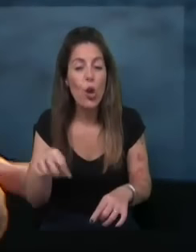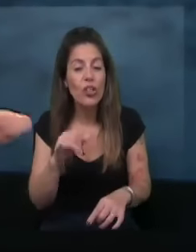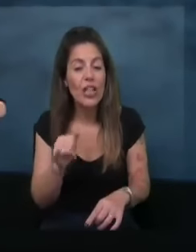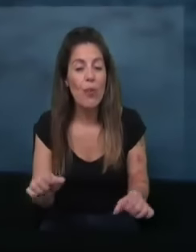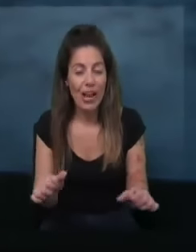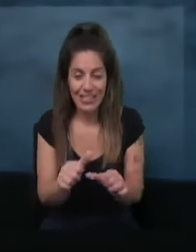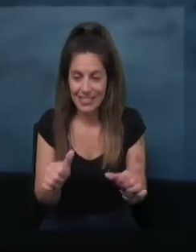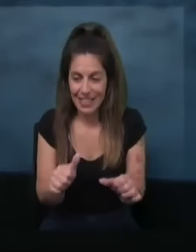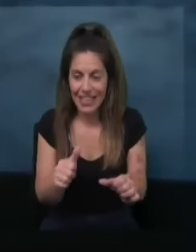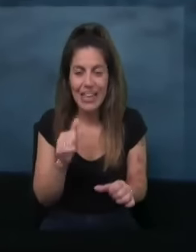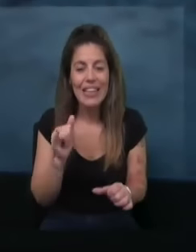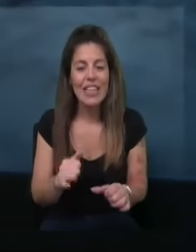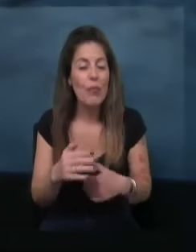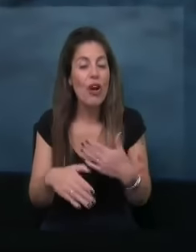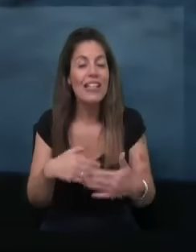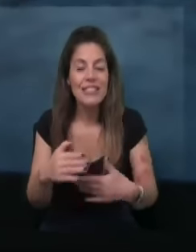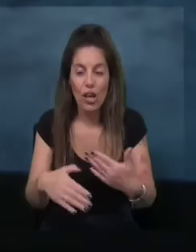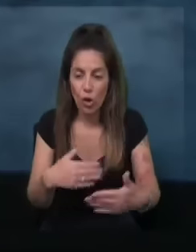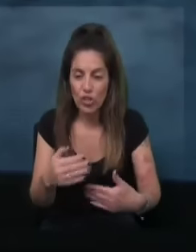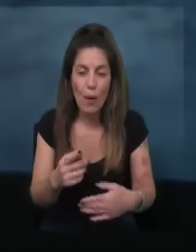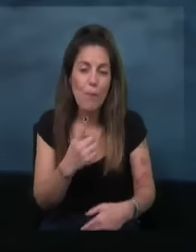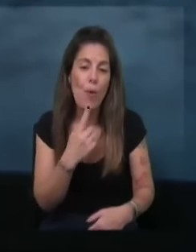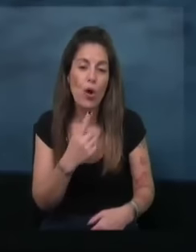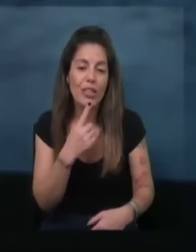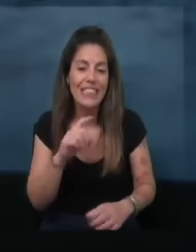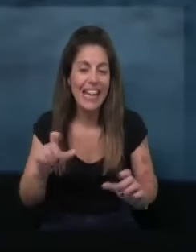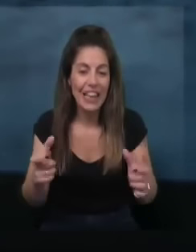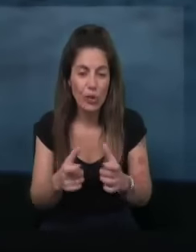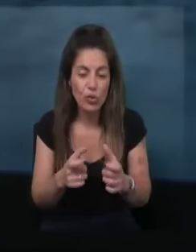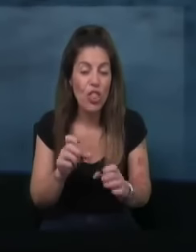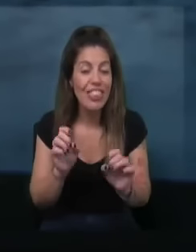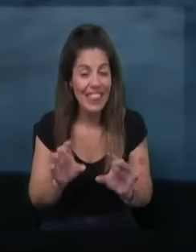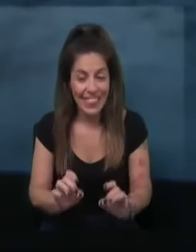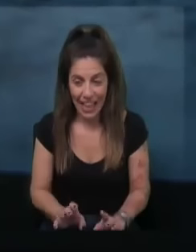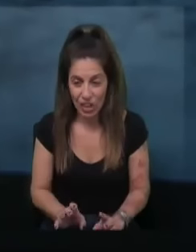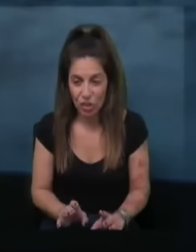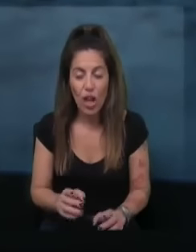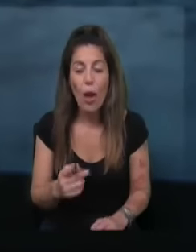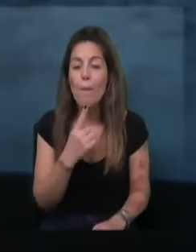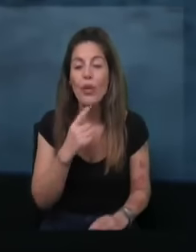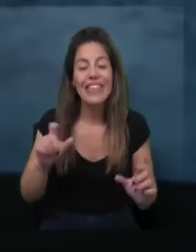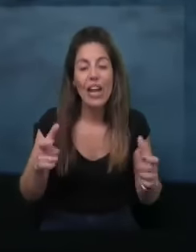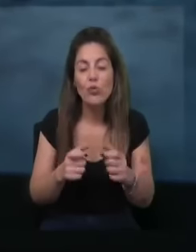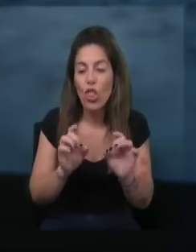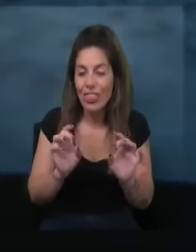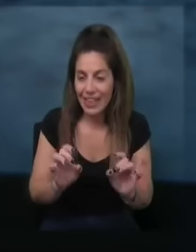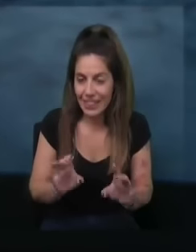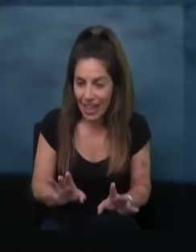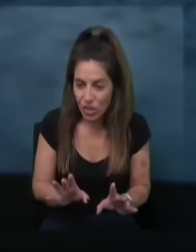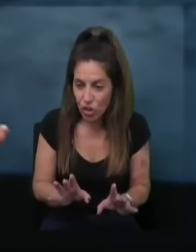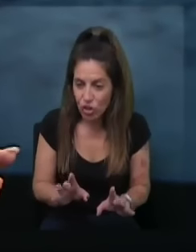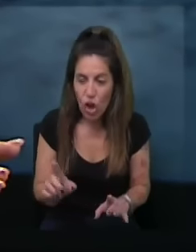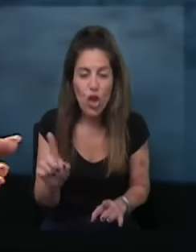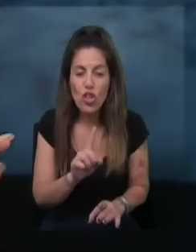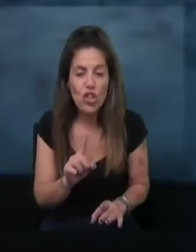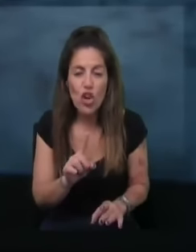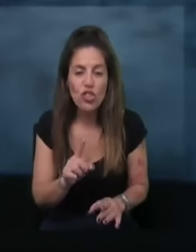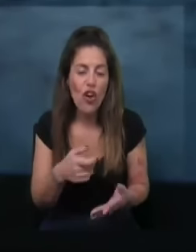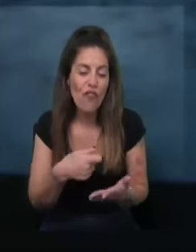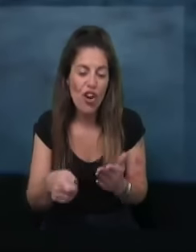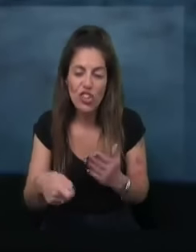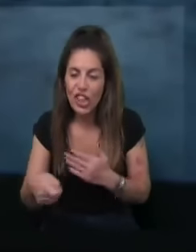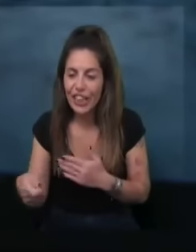hacer Tenemos que desarrollar políticas de reducción de daños y la política de reducción de daños no son folletería